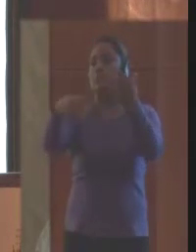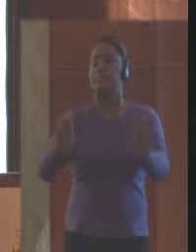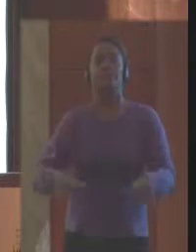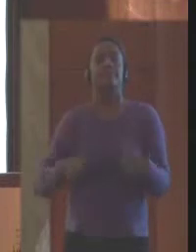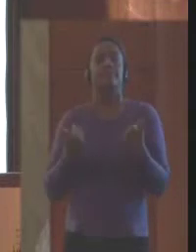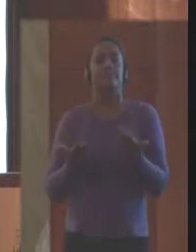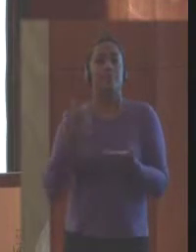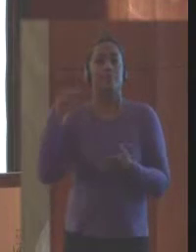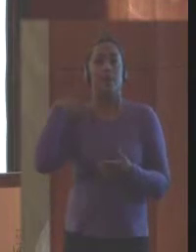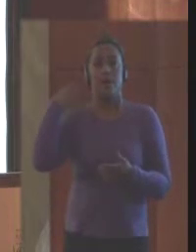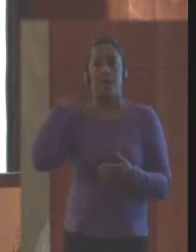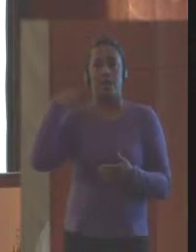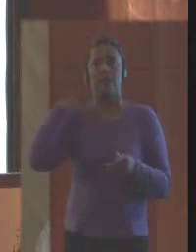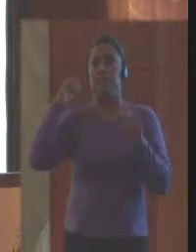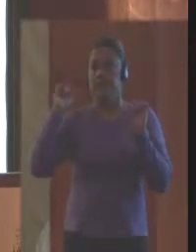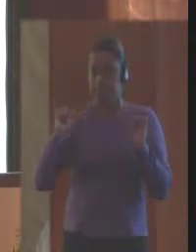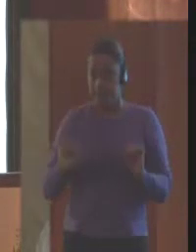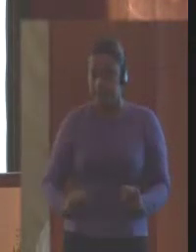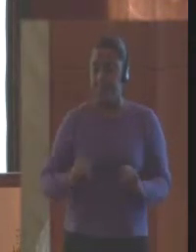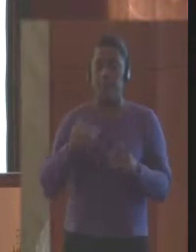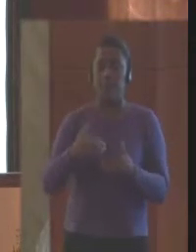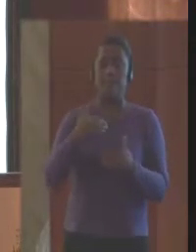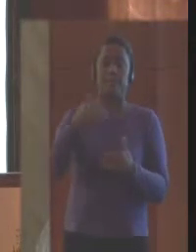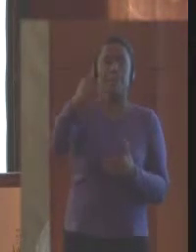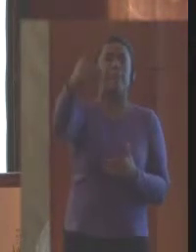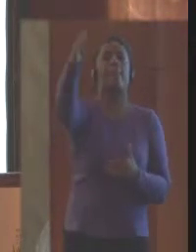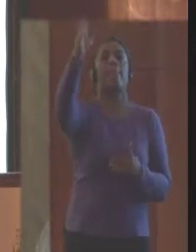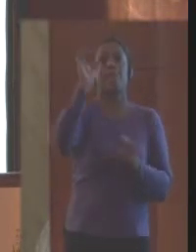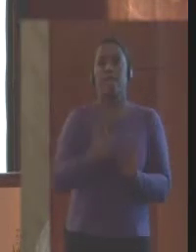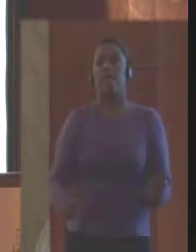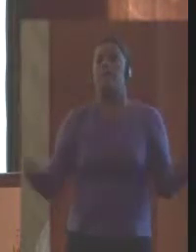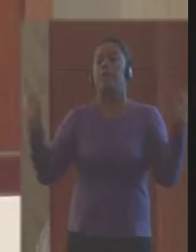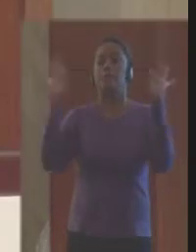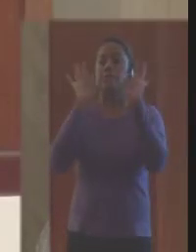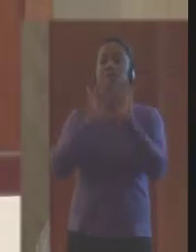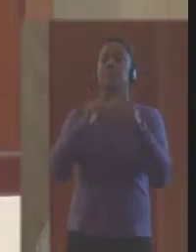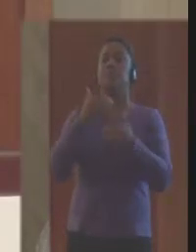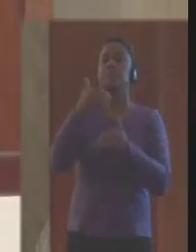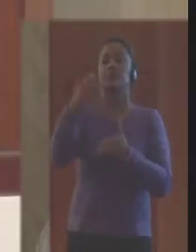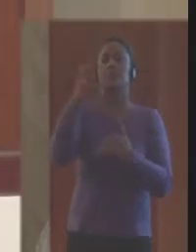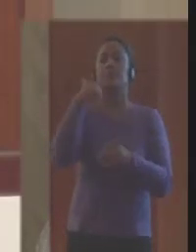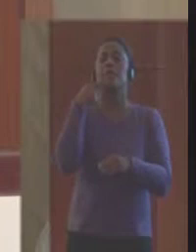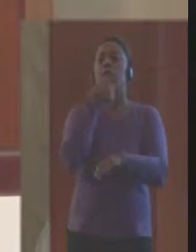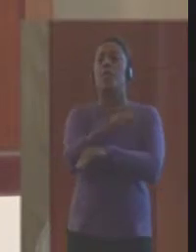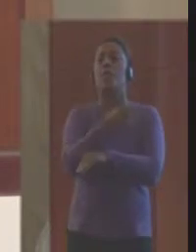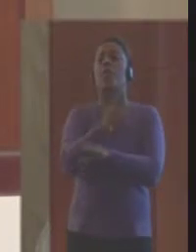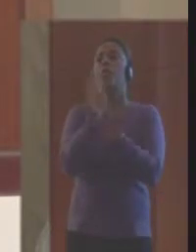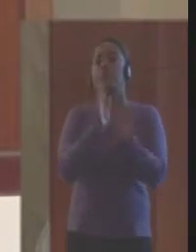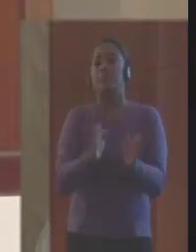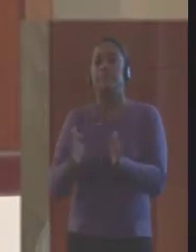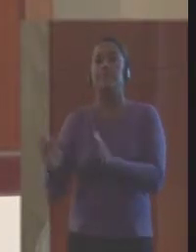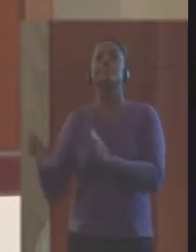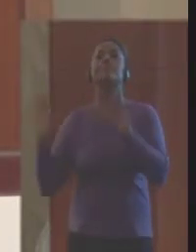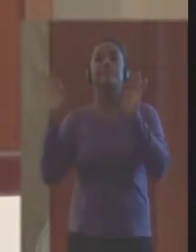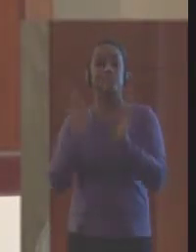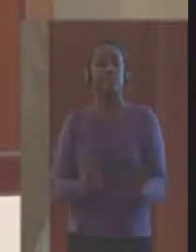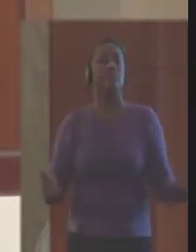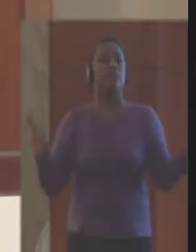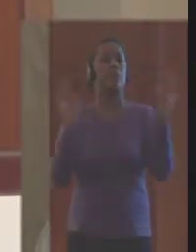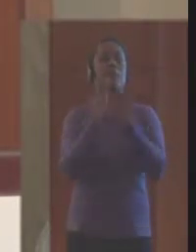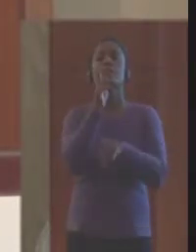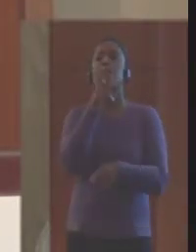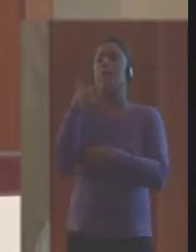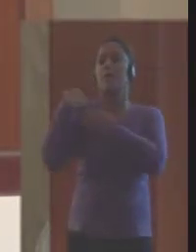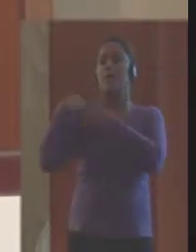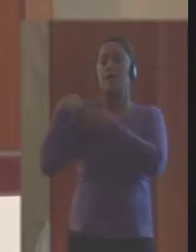que garantice que todo eso definido en el plan de desarrollo y en el plan de ordenamiento se dé, tiene que haber alguien que esté a